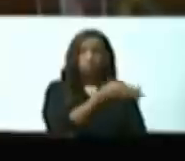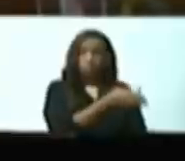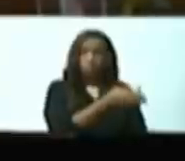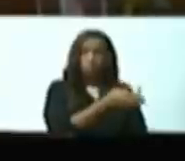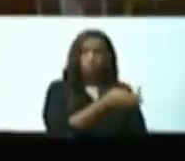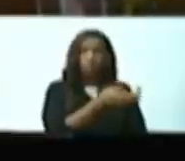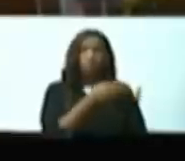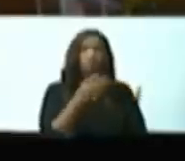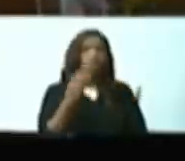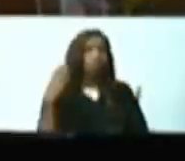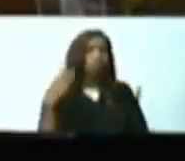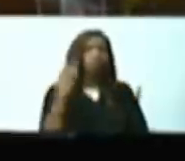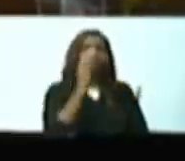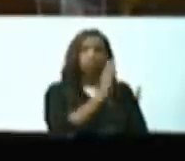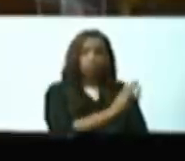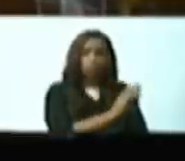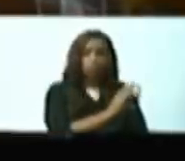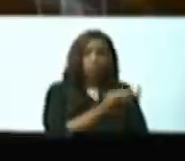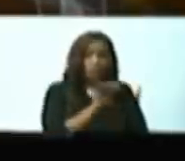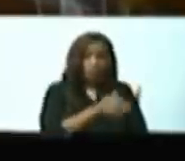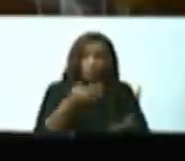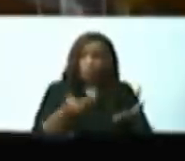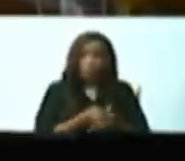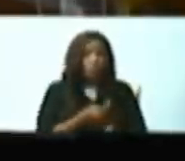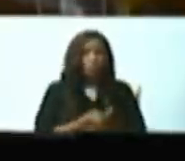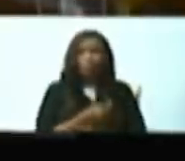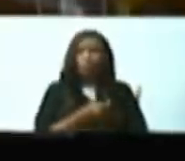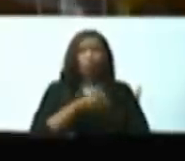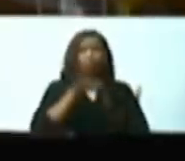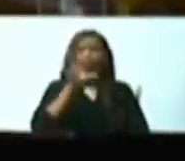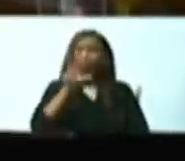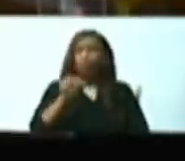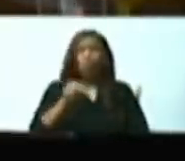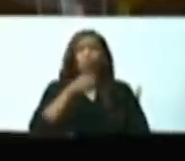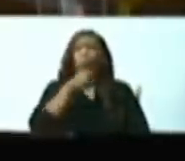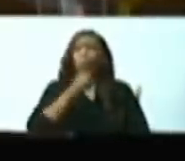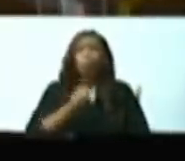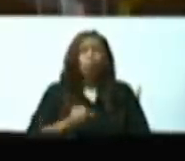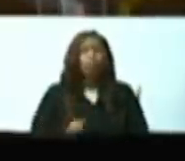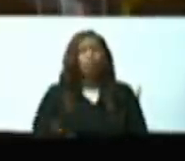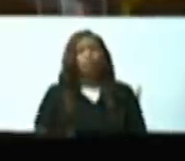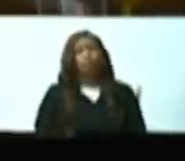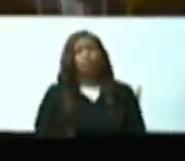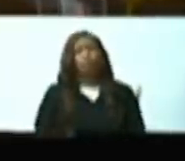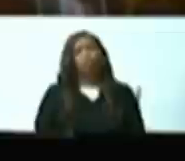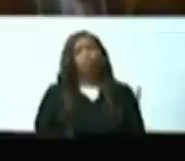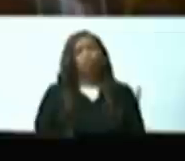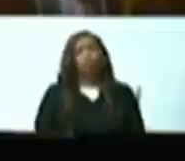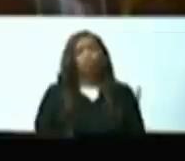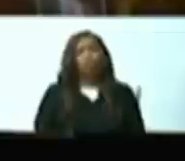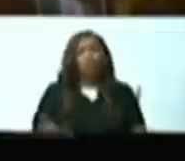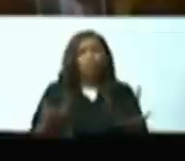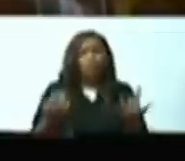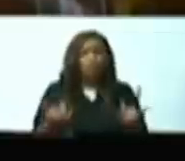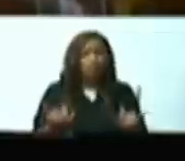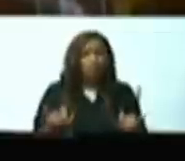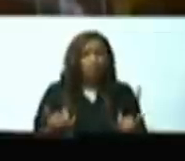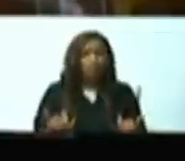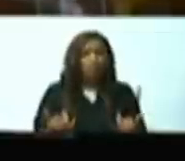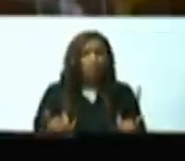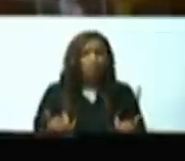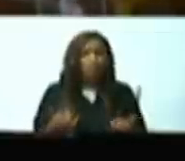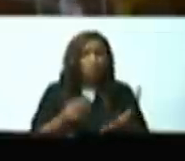Vehículos chatarras prácticamente. ¿Qué regalo de Navidad le estamos dando a esos generales?